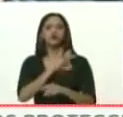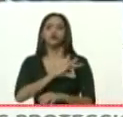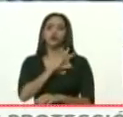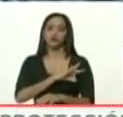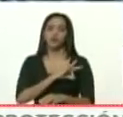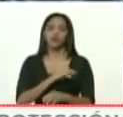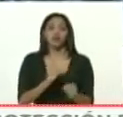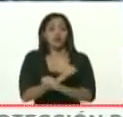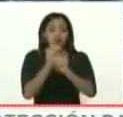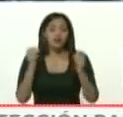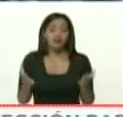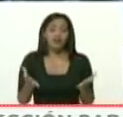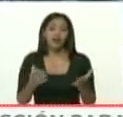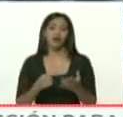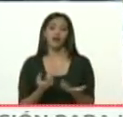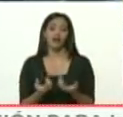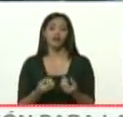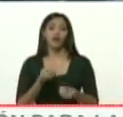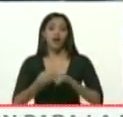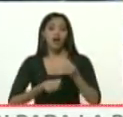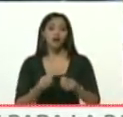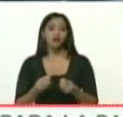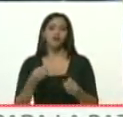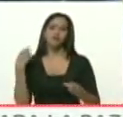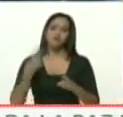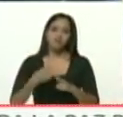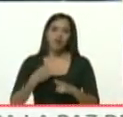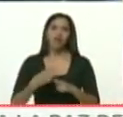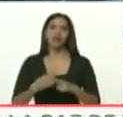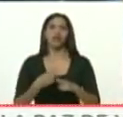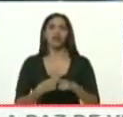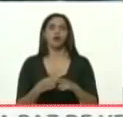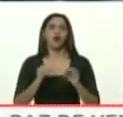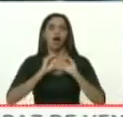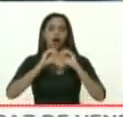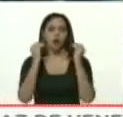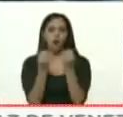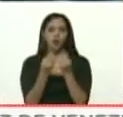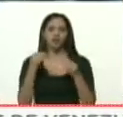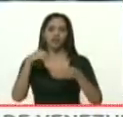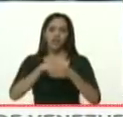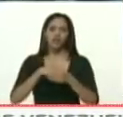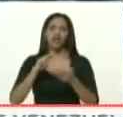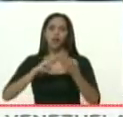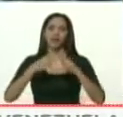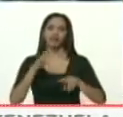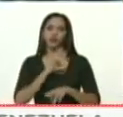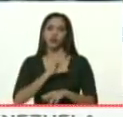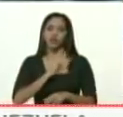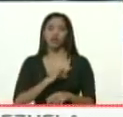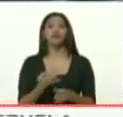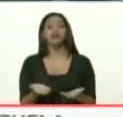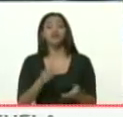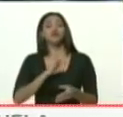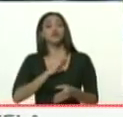y por supuesto que eso se convierte en amenaza al orden interno y a la paz social. y que forman parte pues